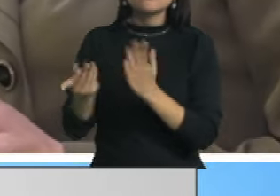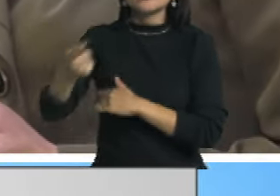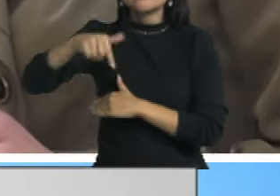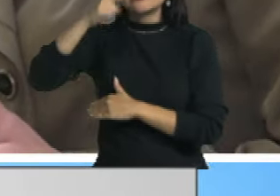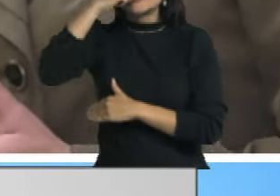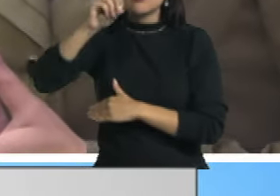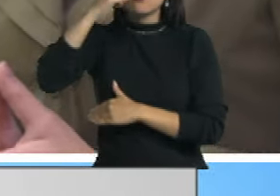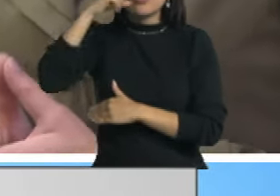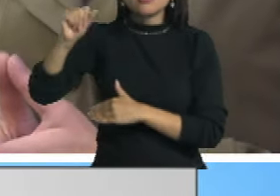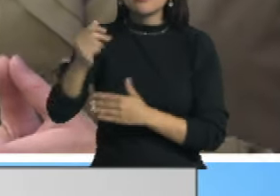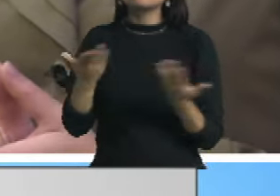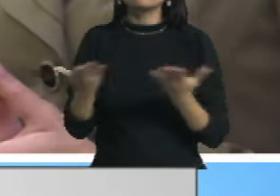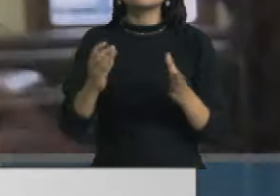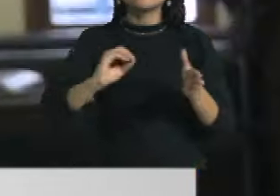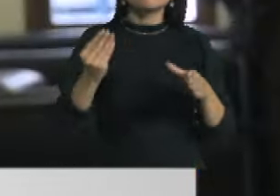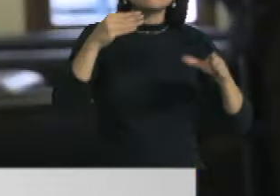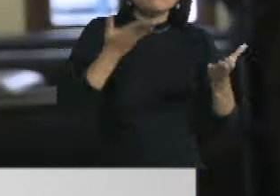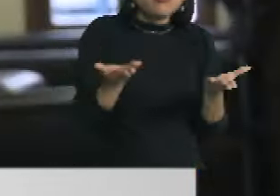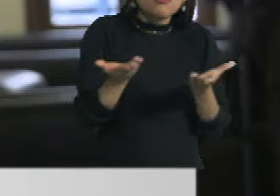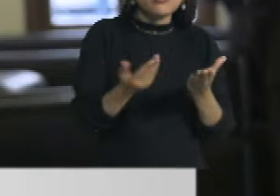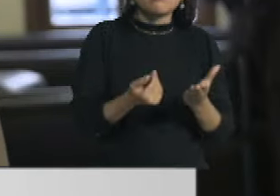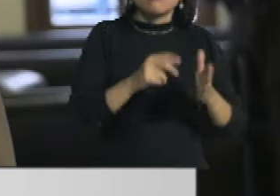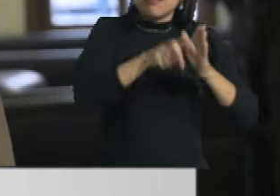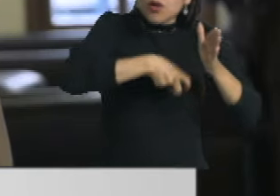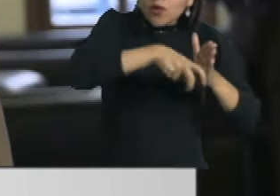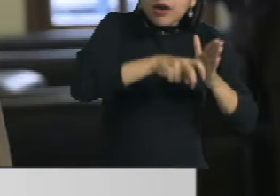Usted invitó a este debate a gremios de comercio, estaba